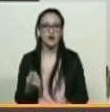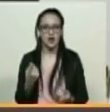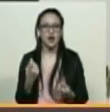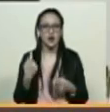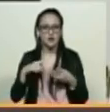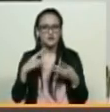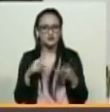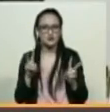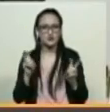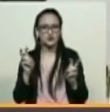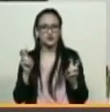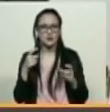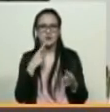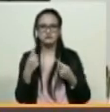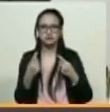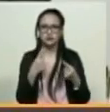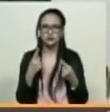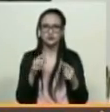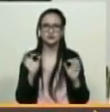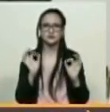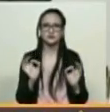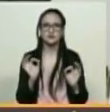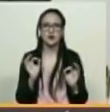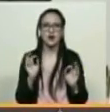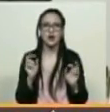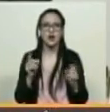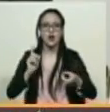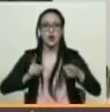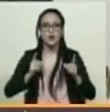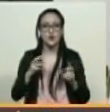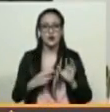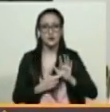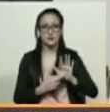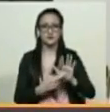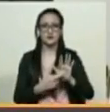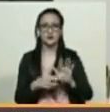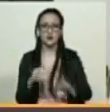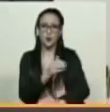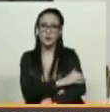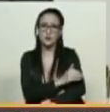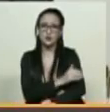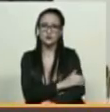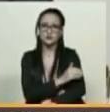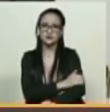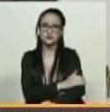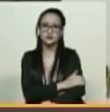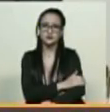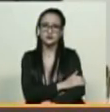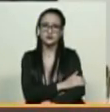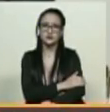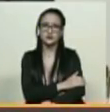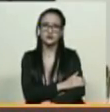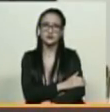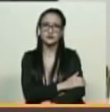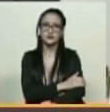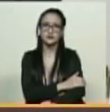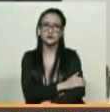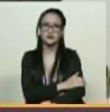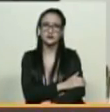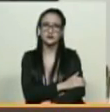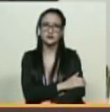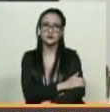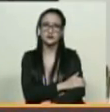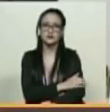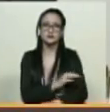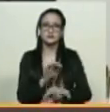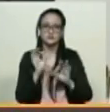sobre este encuentro que sostuvieron algunos representantes de la oposición con ustedes para